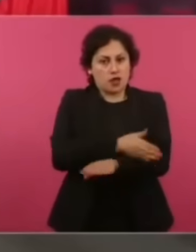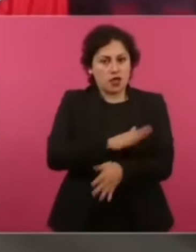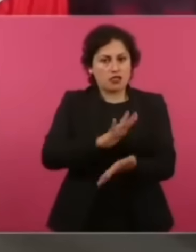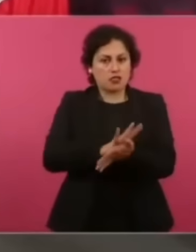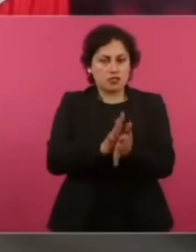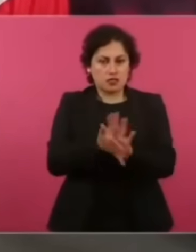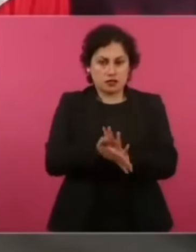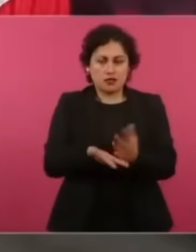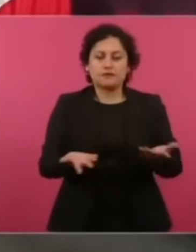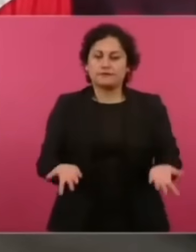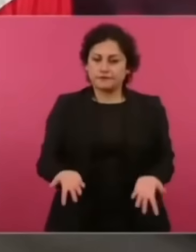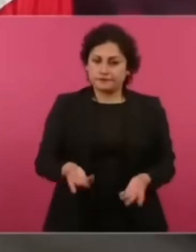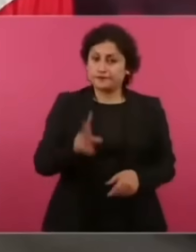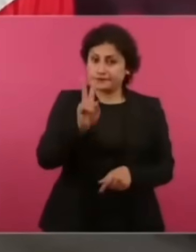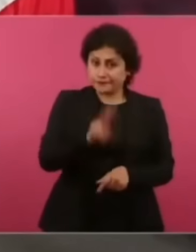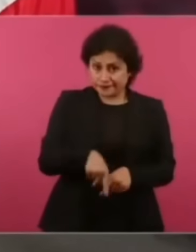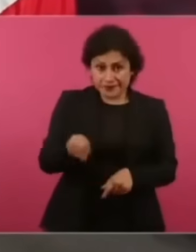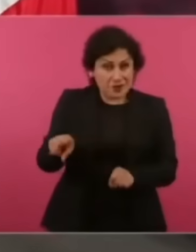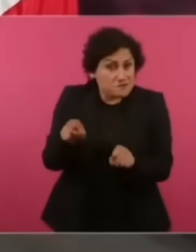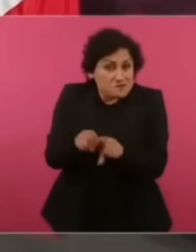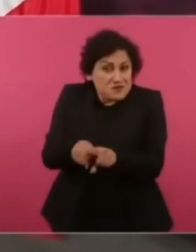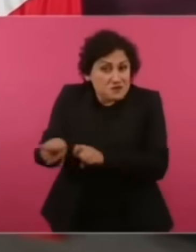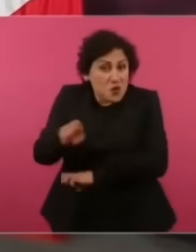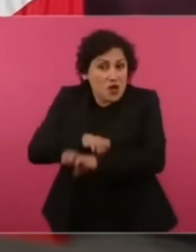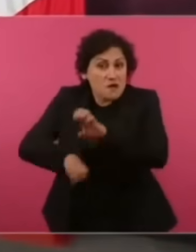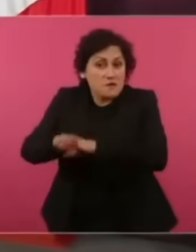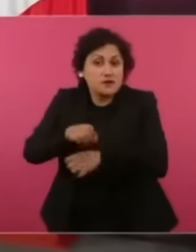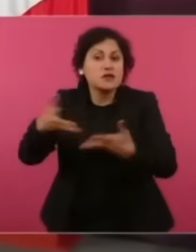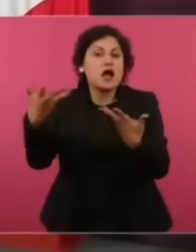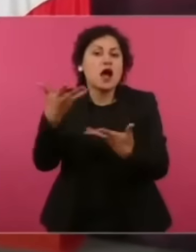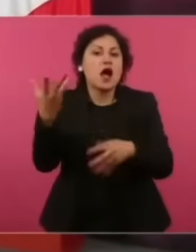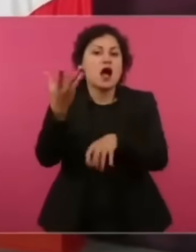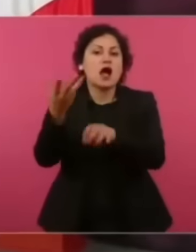construían hasta reclusorios